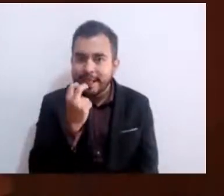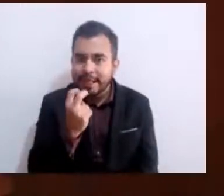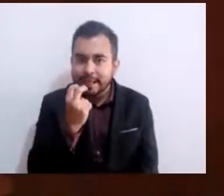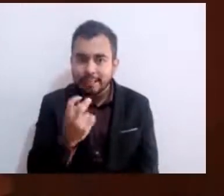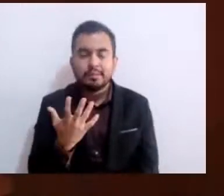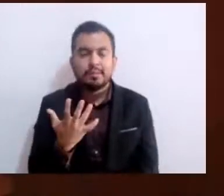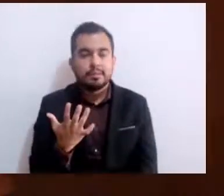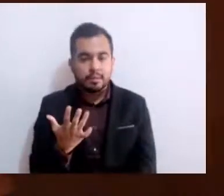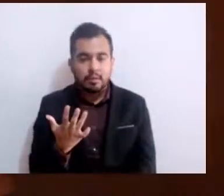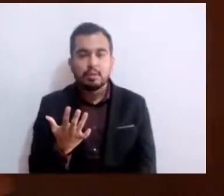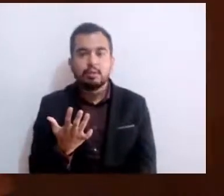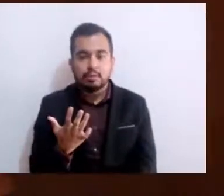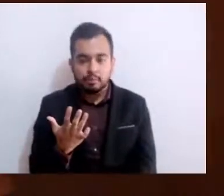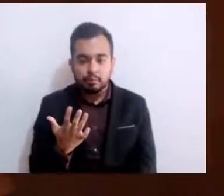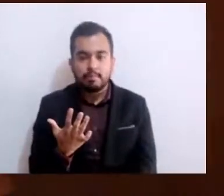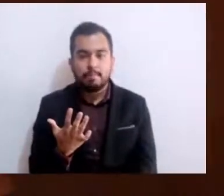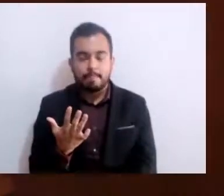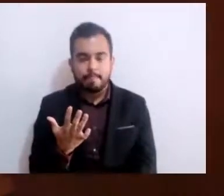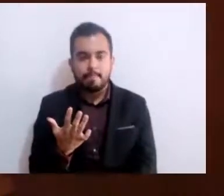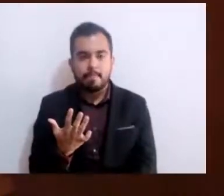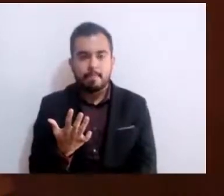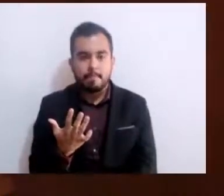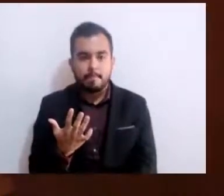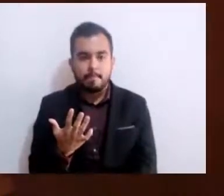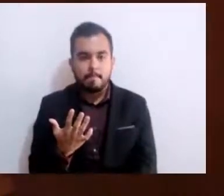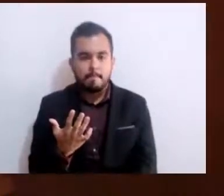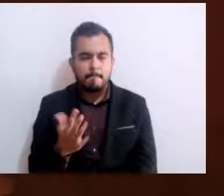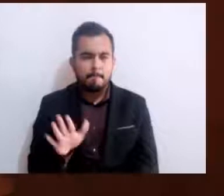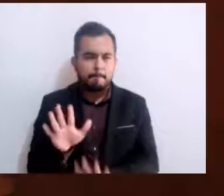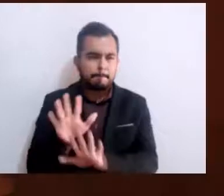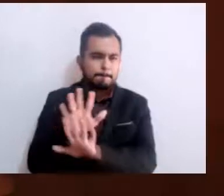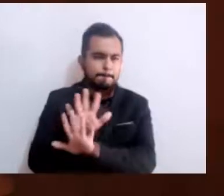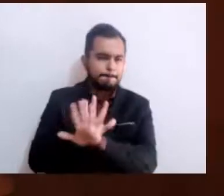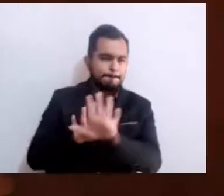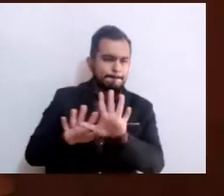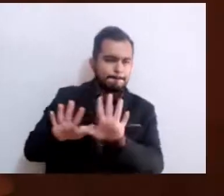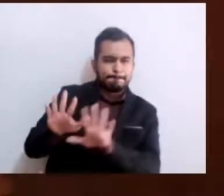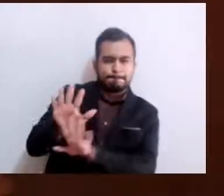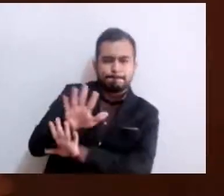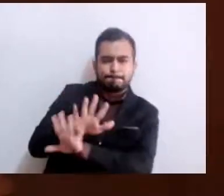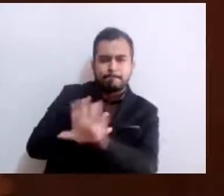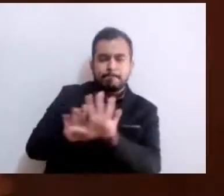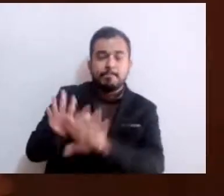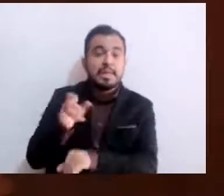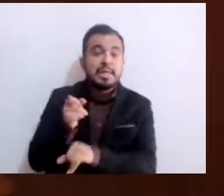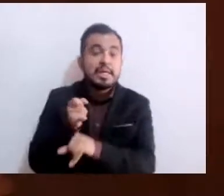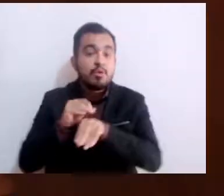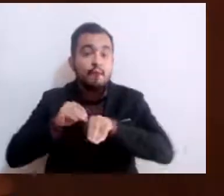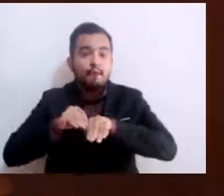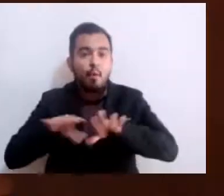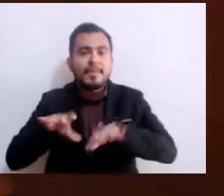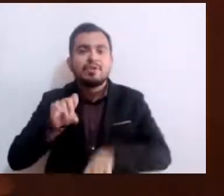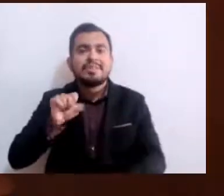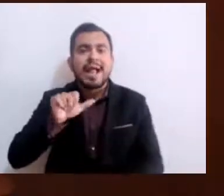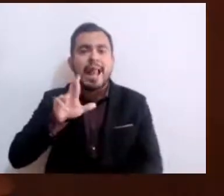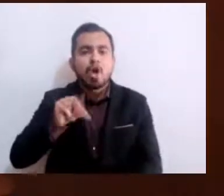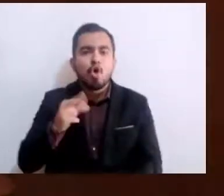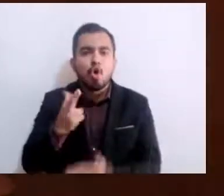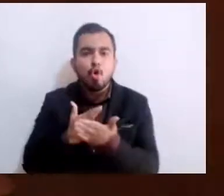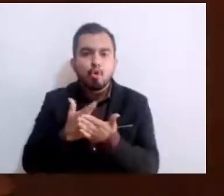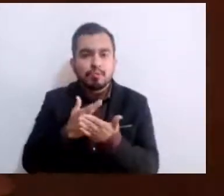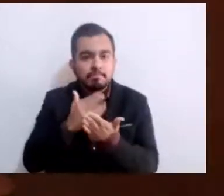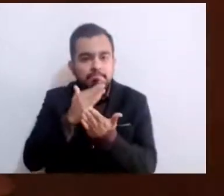esta opacidad en el manejo y entrega de la información del Salario Rosa es que